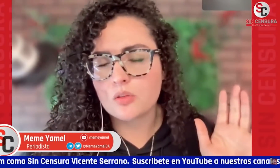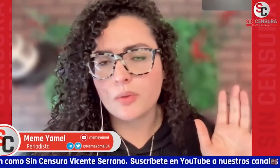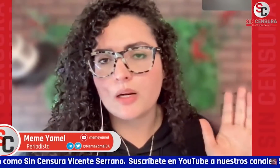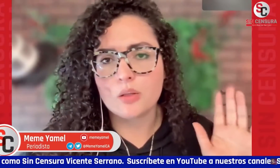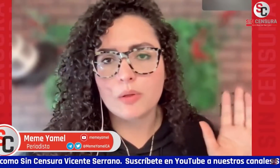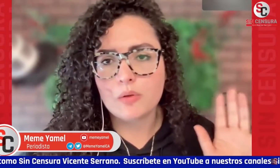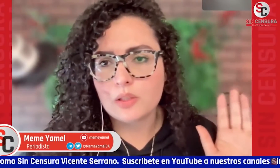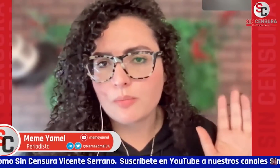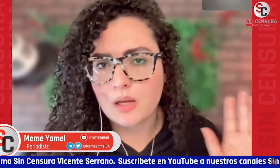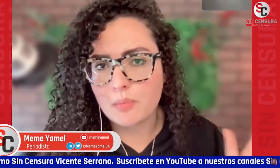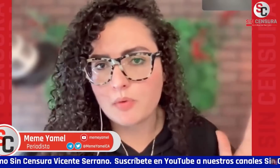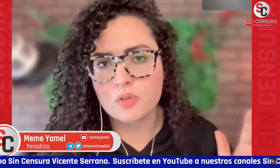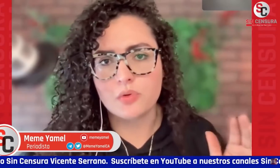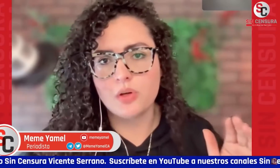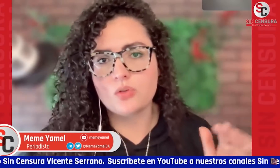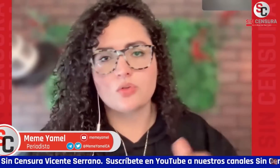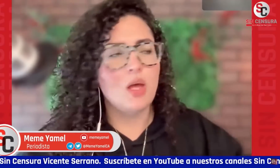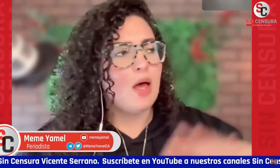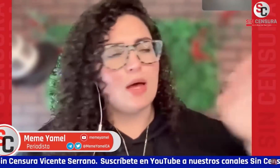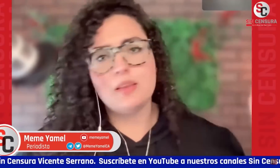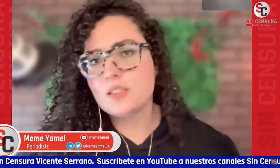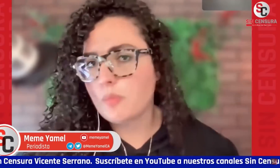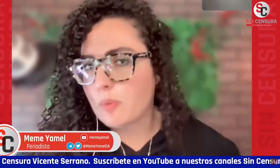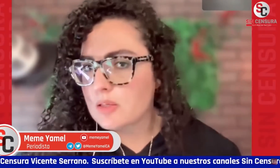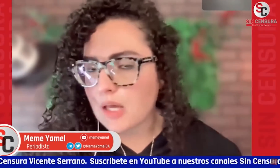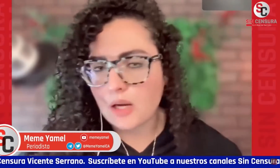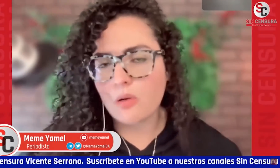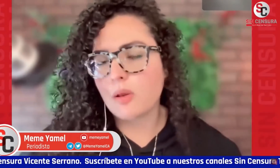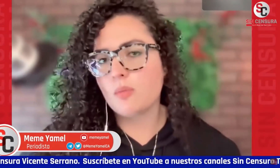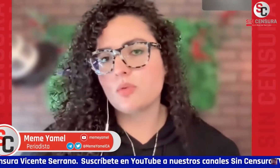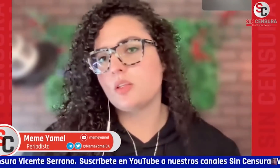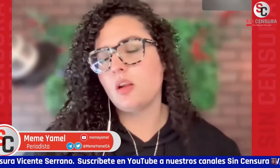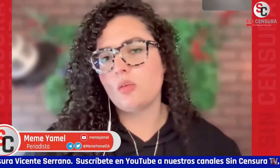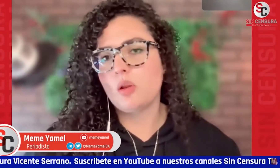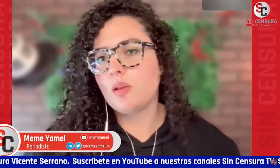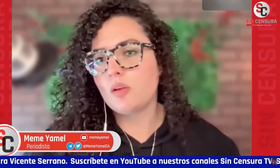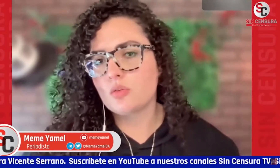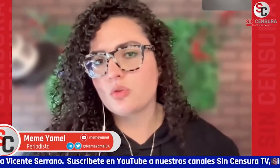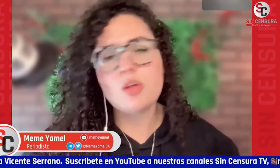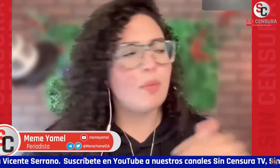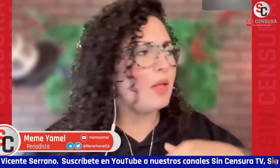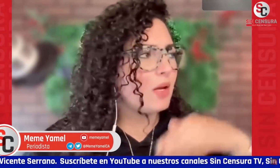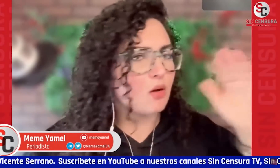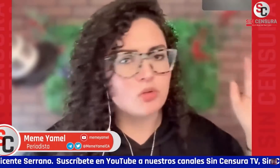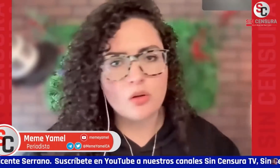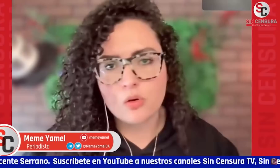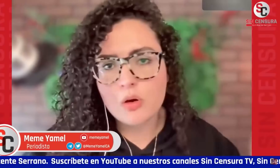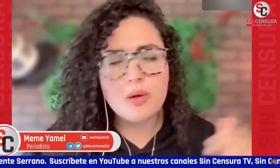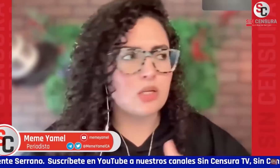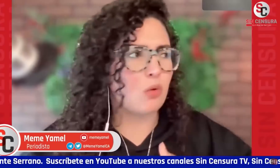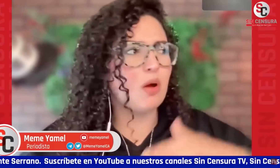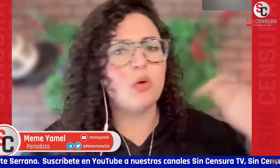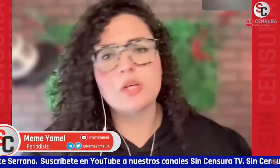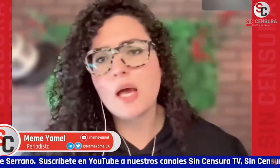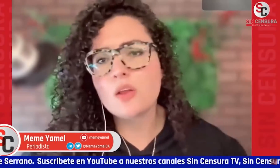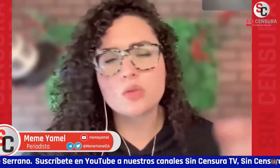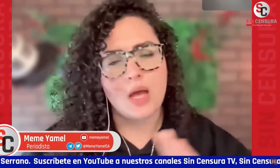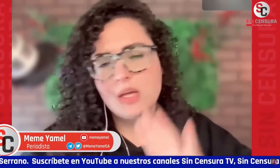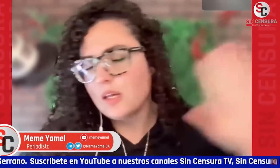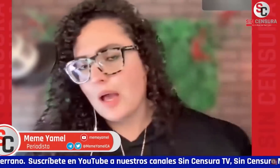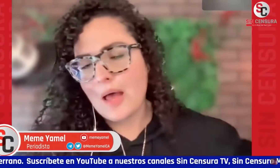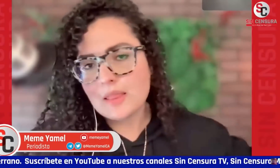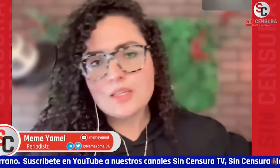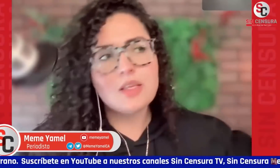emitido, que se hubiera retomado el tema de Rápidos y Furiosos. Antes ni pensar que hubiéramos detenido a un Emilio Lozoya, vaya, ni a Rosario Robles, a Juan Collado, o